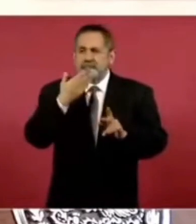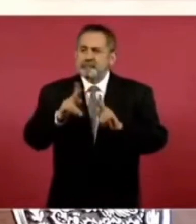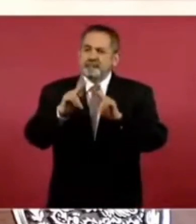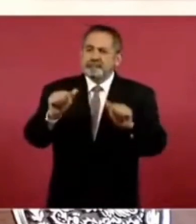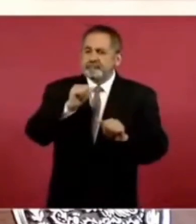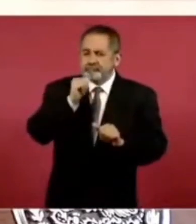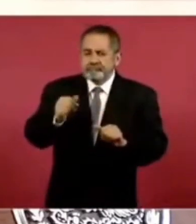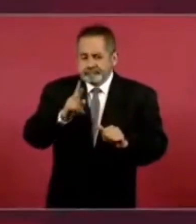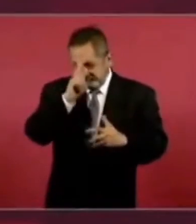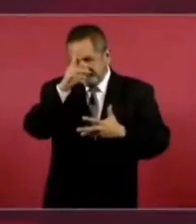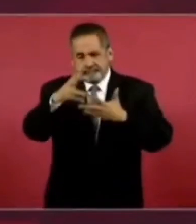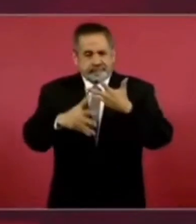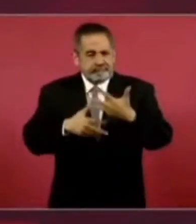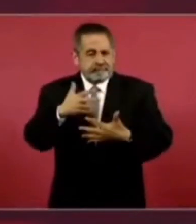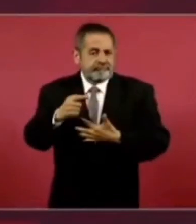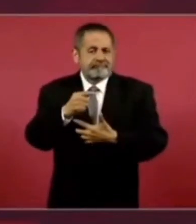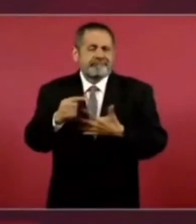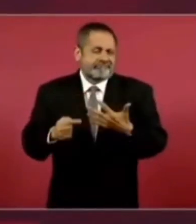violencia.